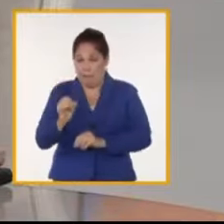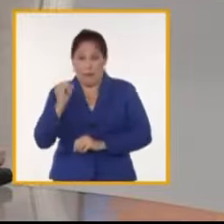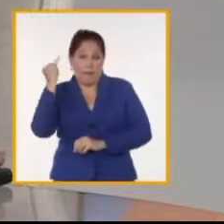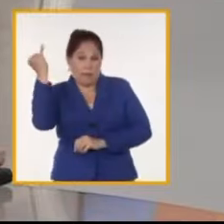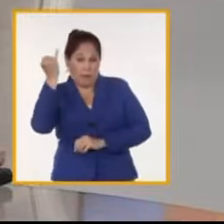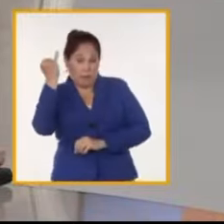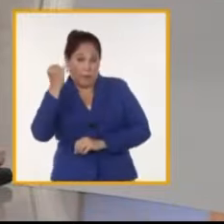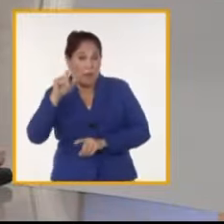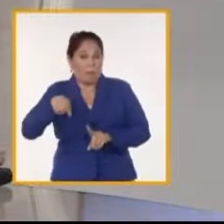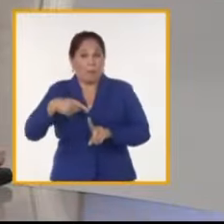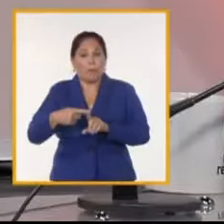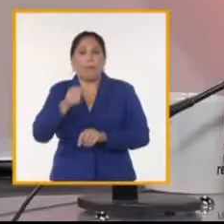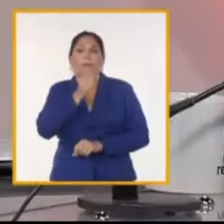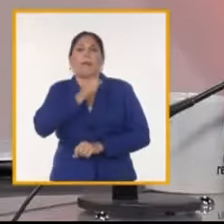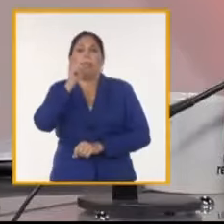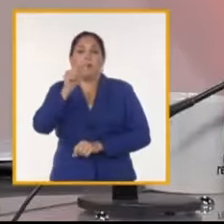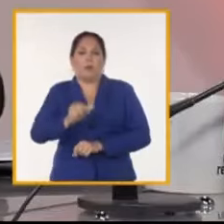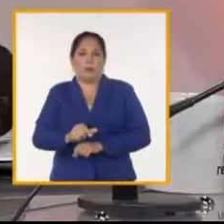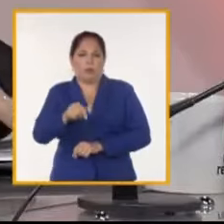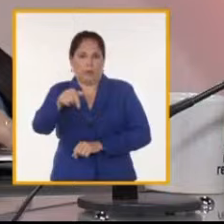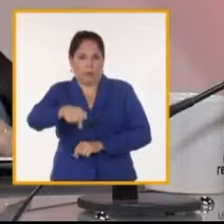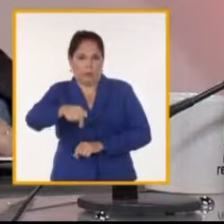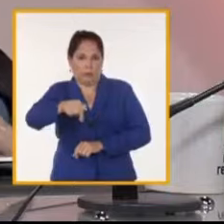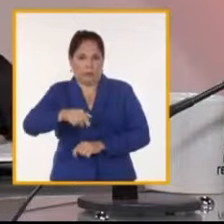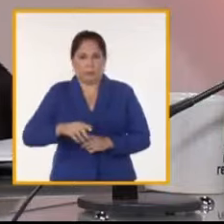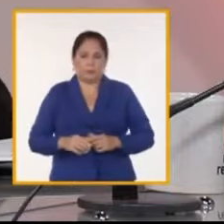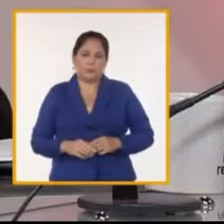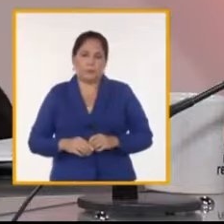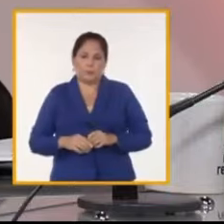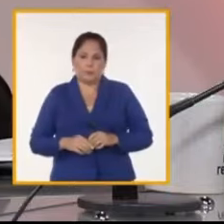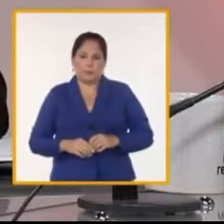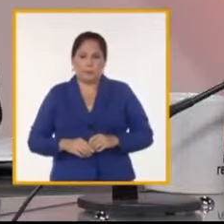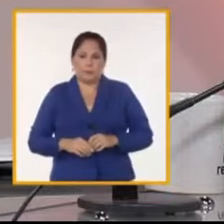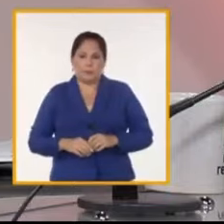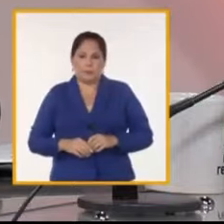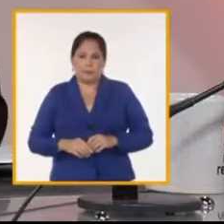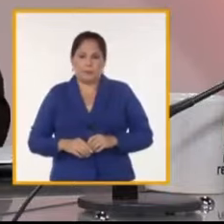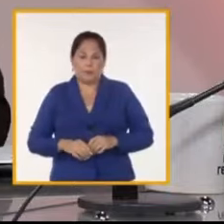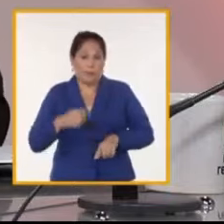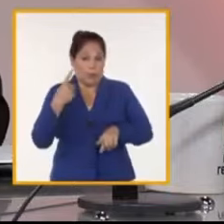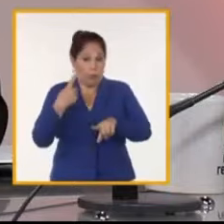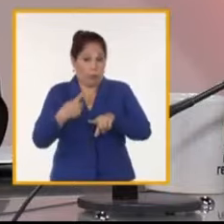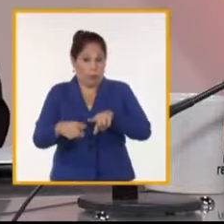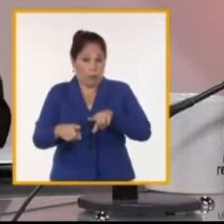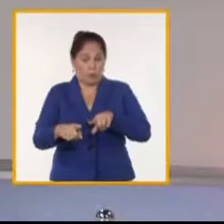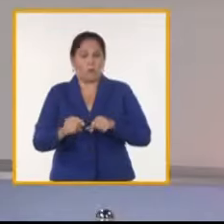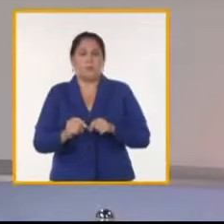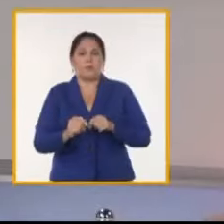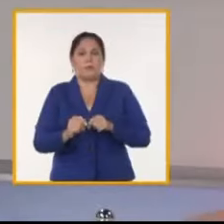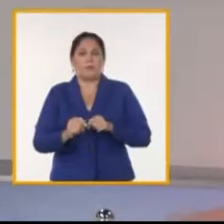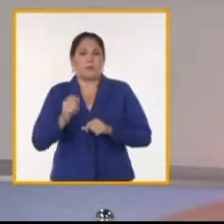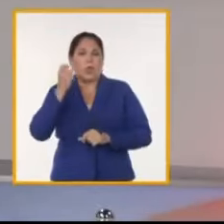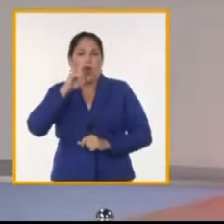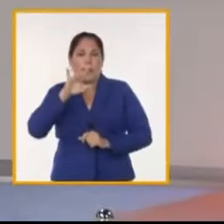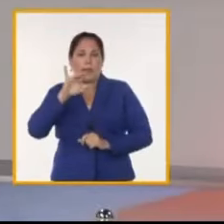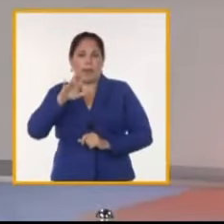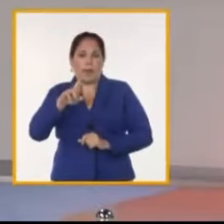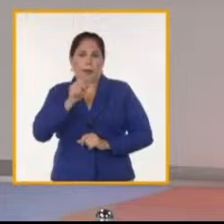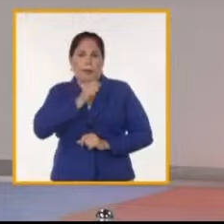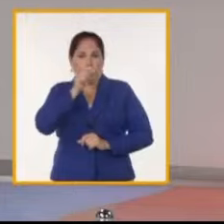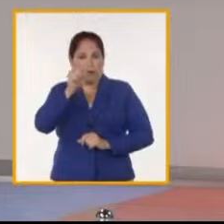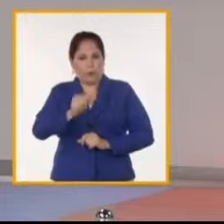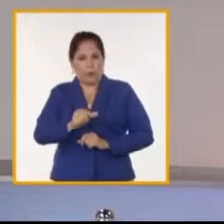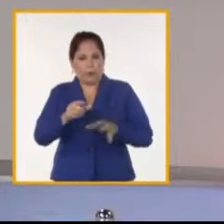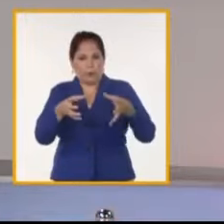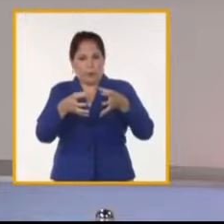todo quien nos está acompañando como siempre en estos temas internacionales y también mi colega Oliver Zamora oria periodista de nuestro